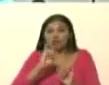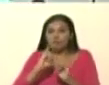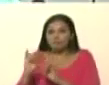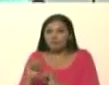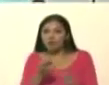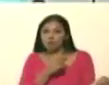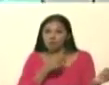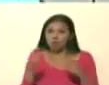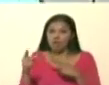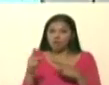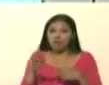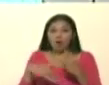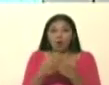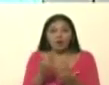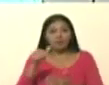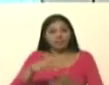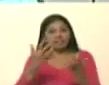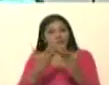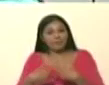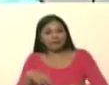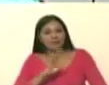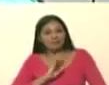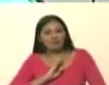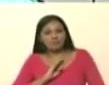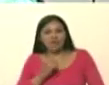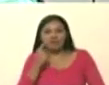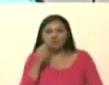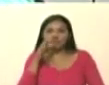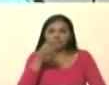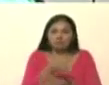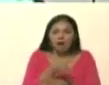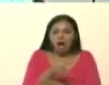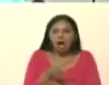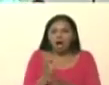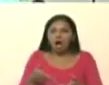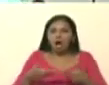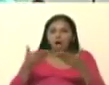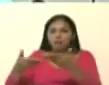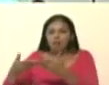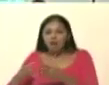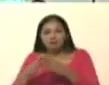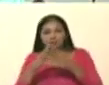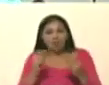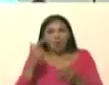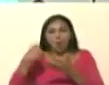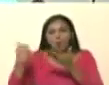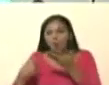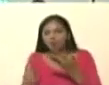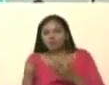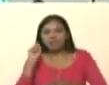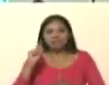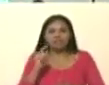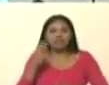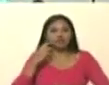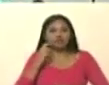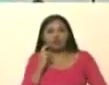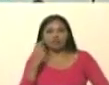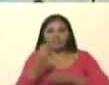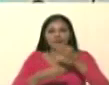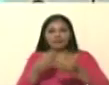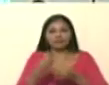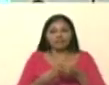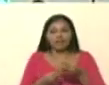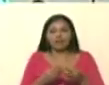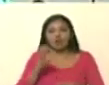ahora desde esta empresa le van a proveer la materia prima de chocolate para que la dieta